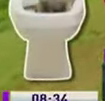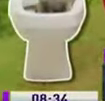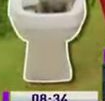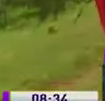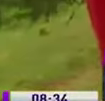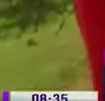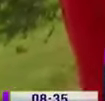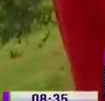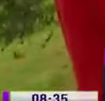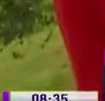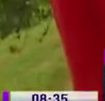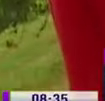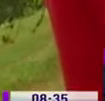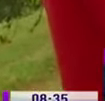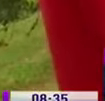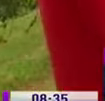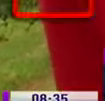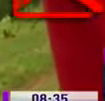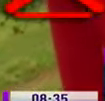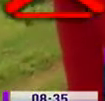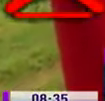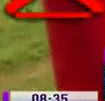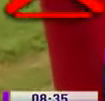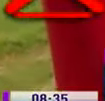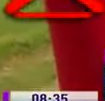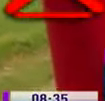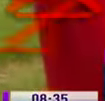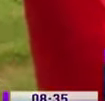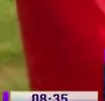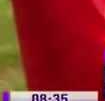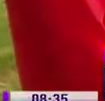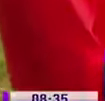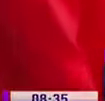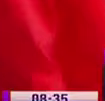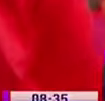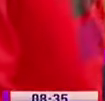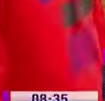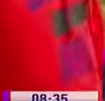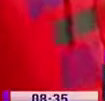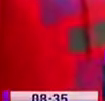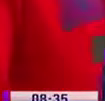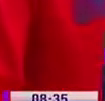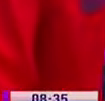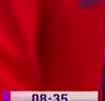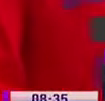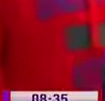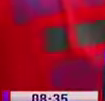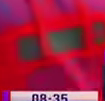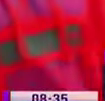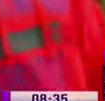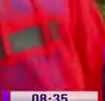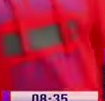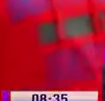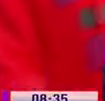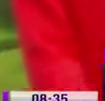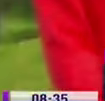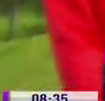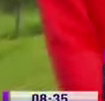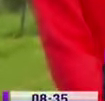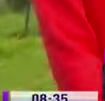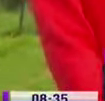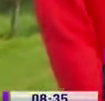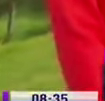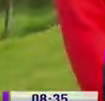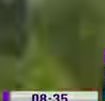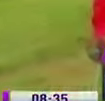Sí. ¿Chinado que dueño? Sí. Pero vecino, tiene que salir siempre con las funditas para el popó de su pesito.